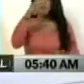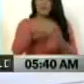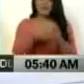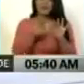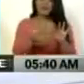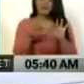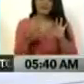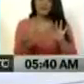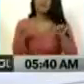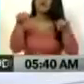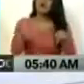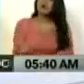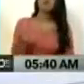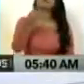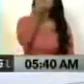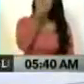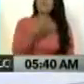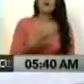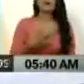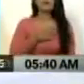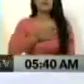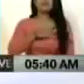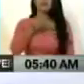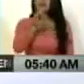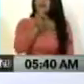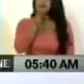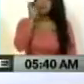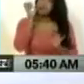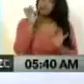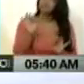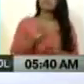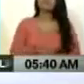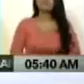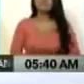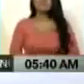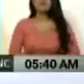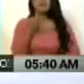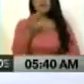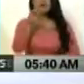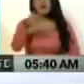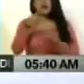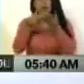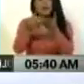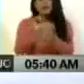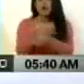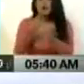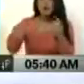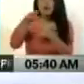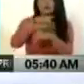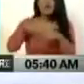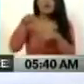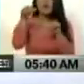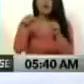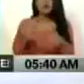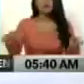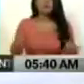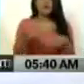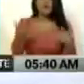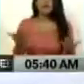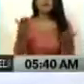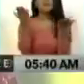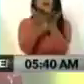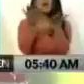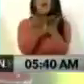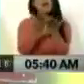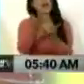siempre, con buena vibra, buena información desde todos los íntolos, y obviamente vamos a nuestra recomendación musical del día. Escuela de la